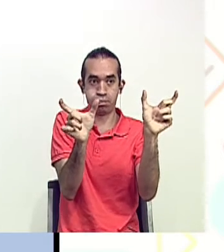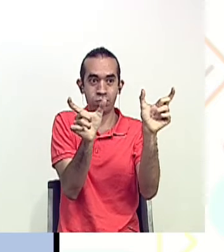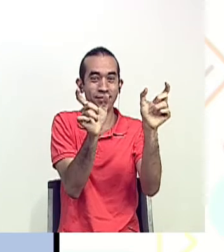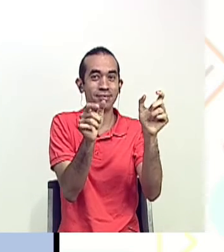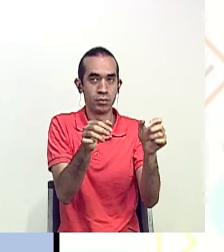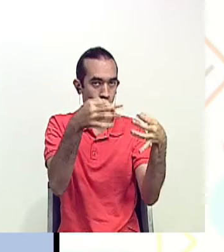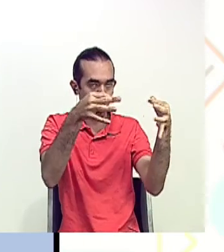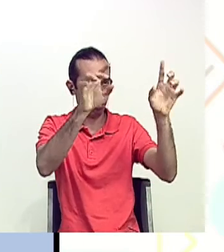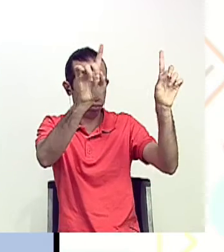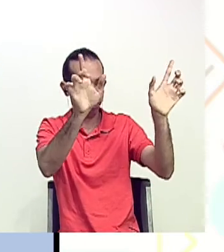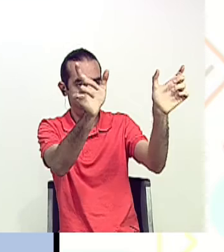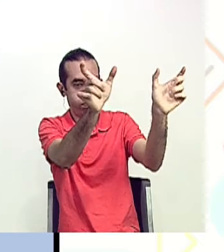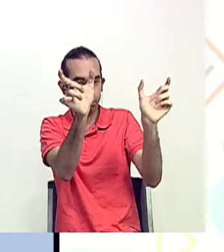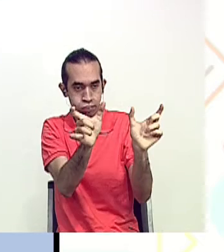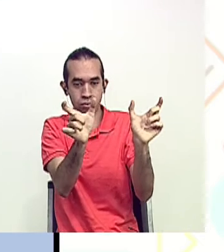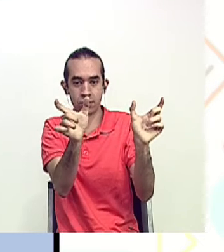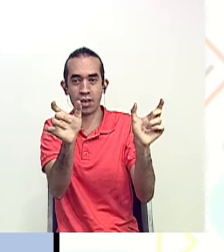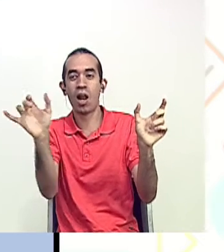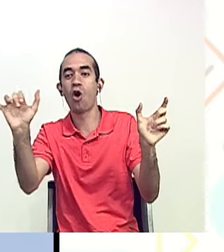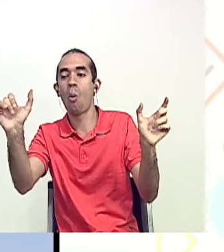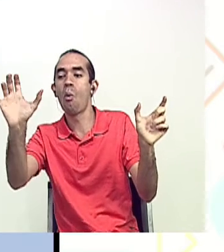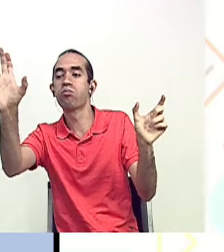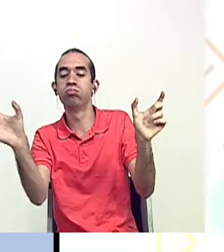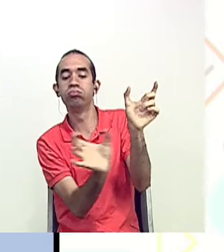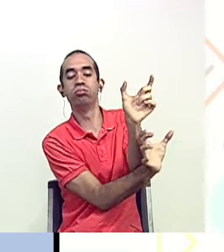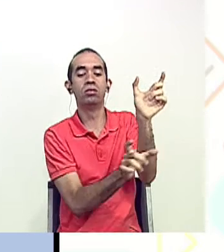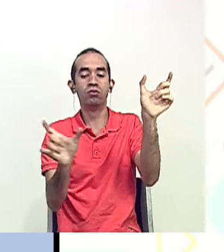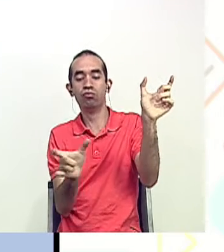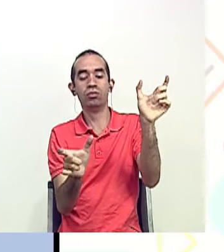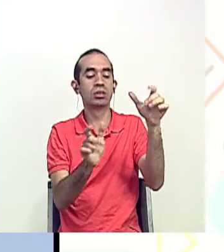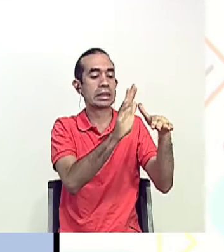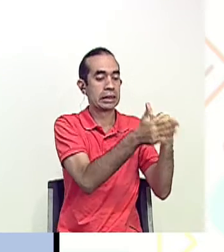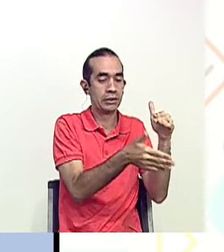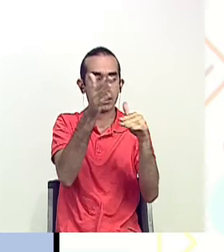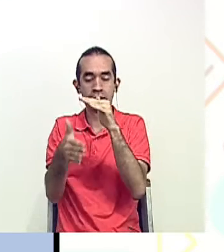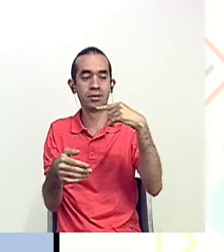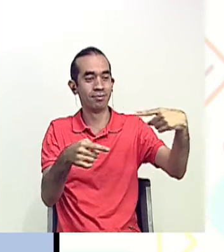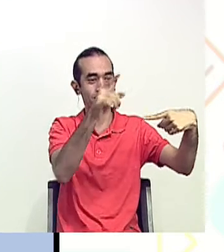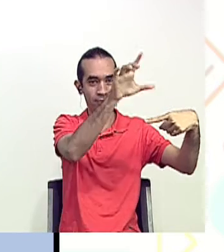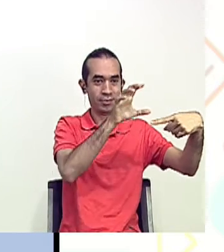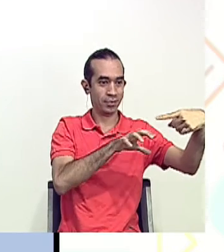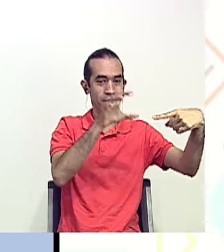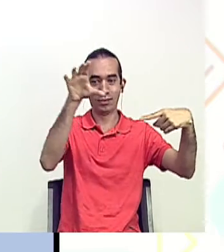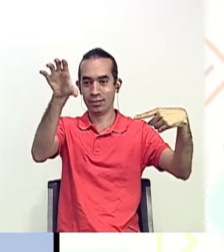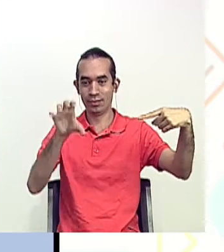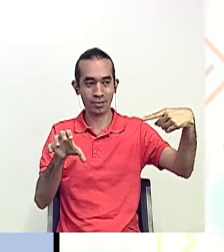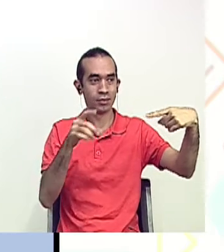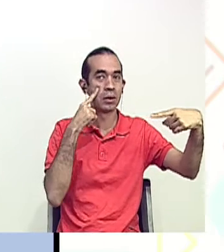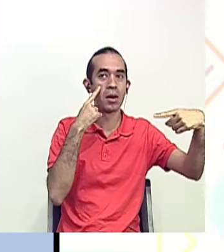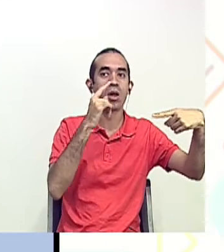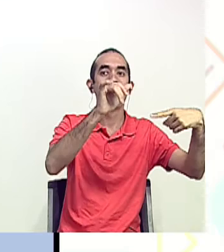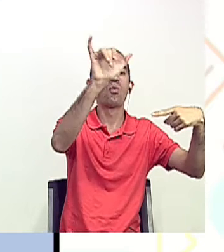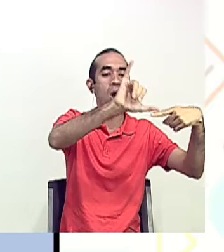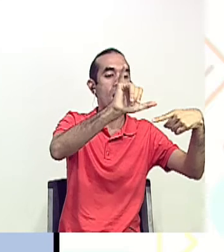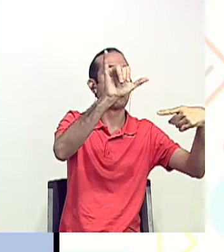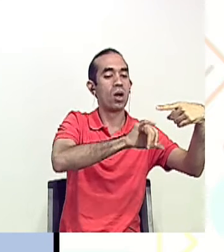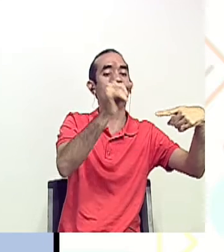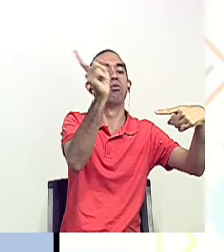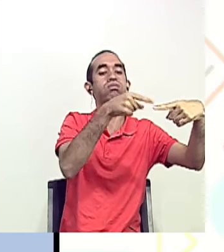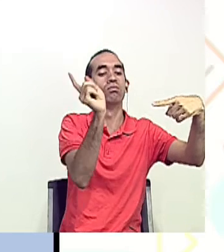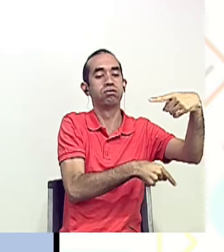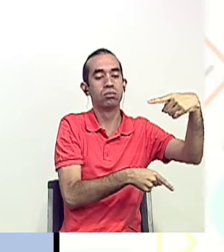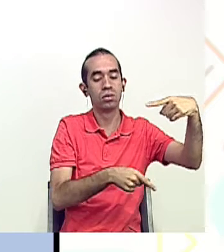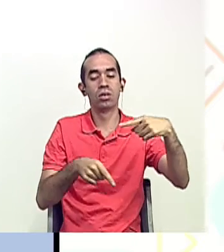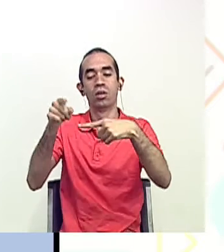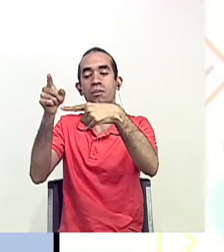polinomio original entre el factor común, y observamos que si cancelamos los términos que son iguales, obtenemos como